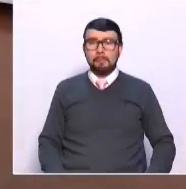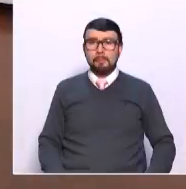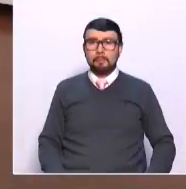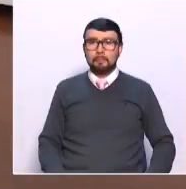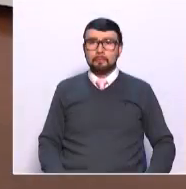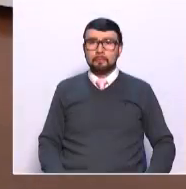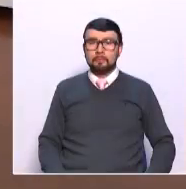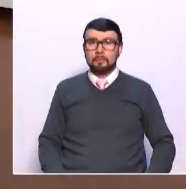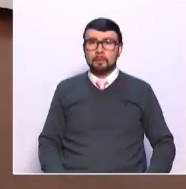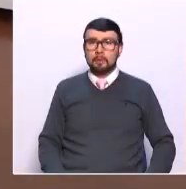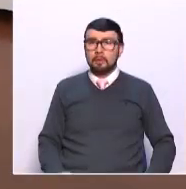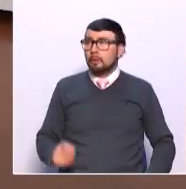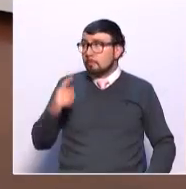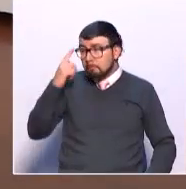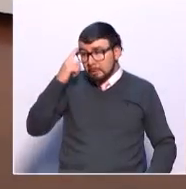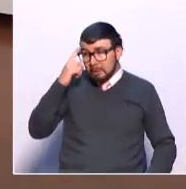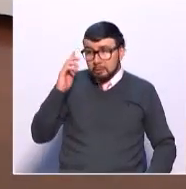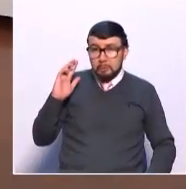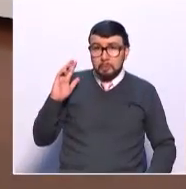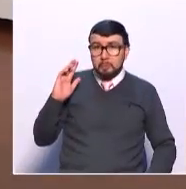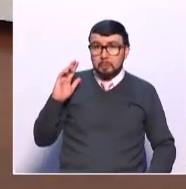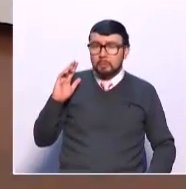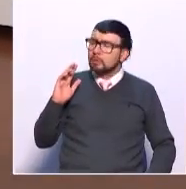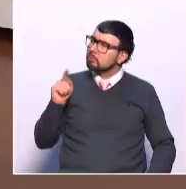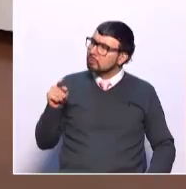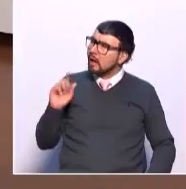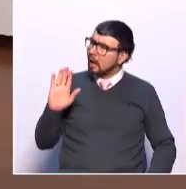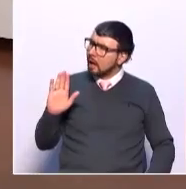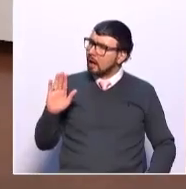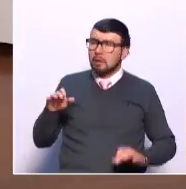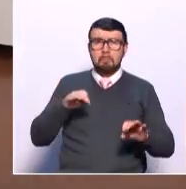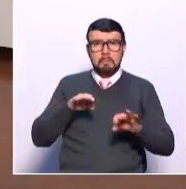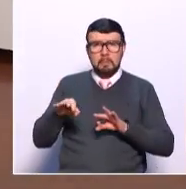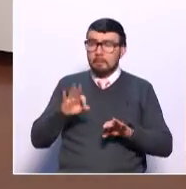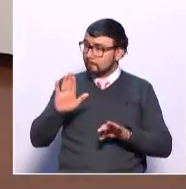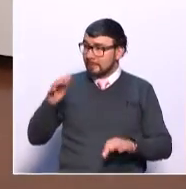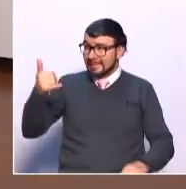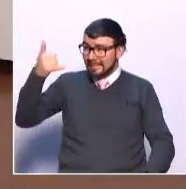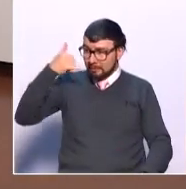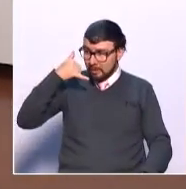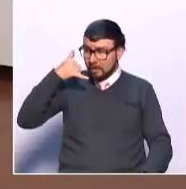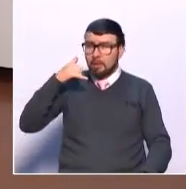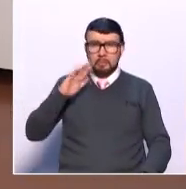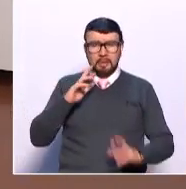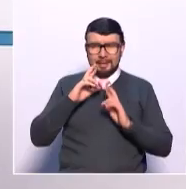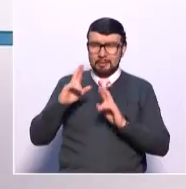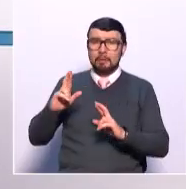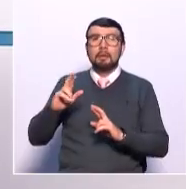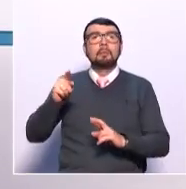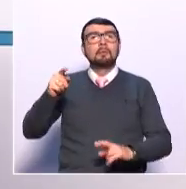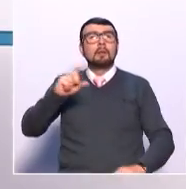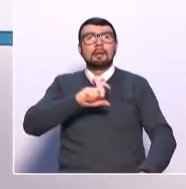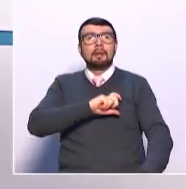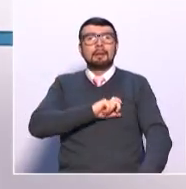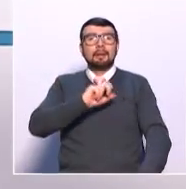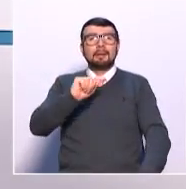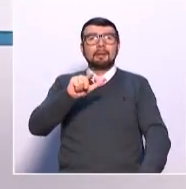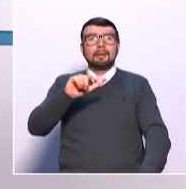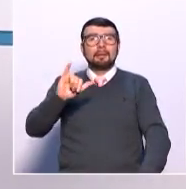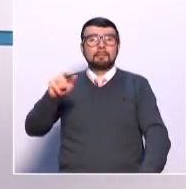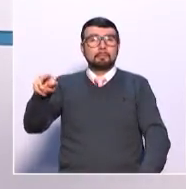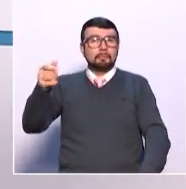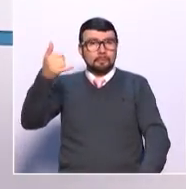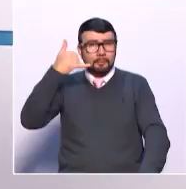pues yo creo yo creo que podemos hablar de eso ahora después de escuchar esta llamada porque no se nos va a colgar desde cali una llamada a jaime está en